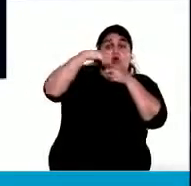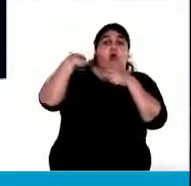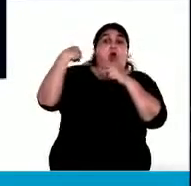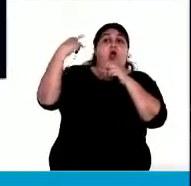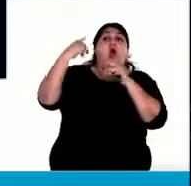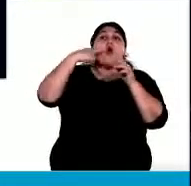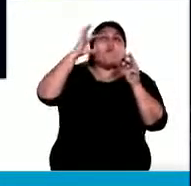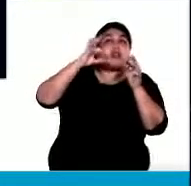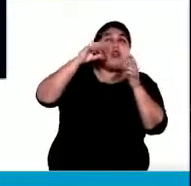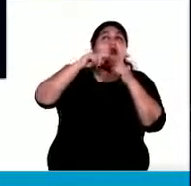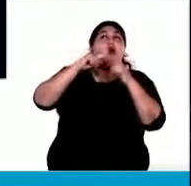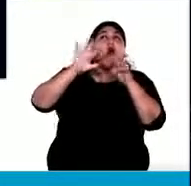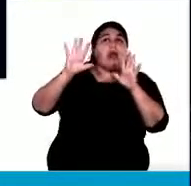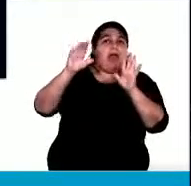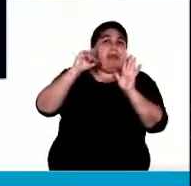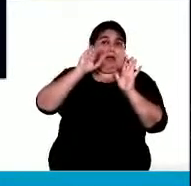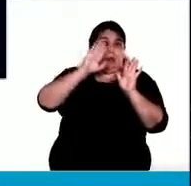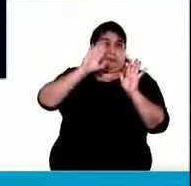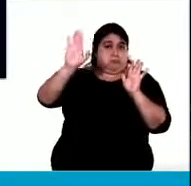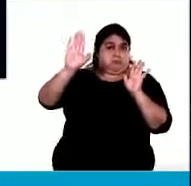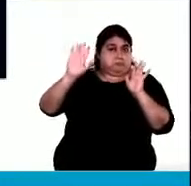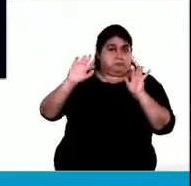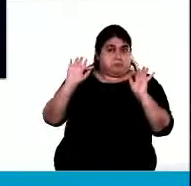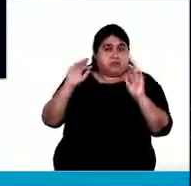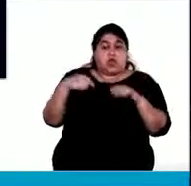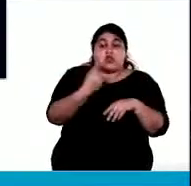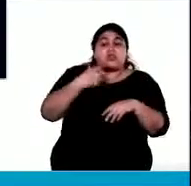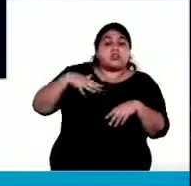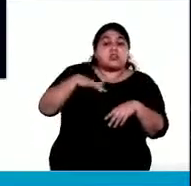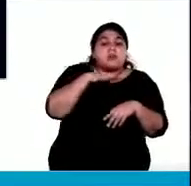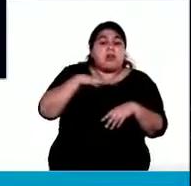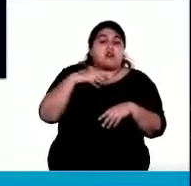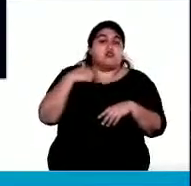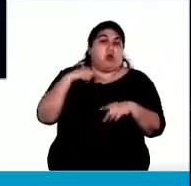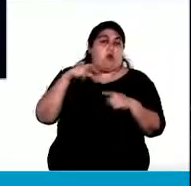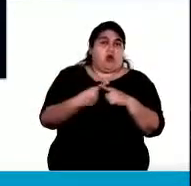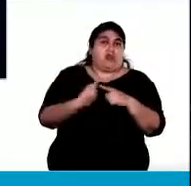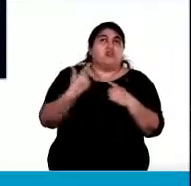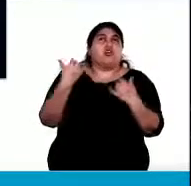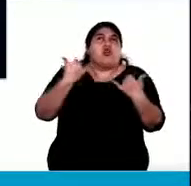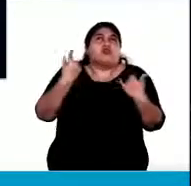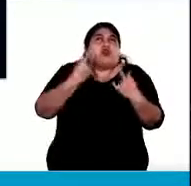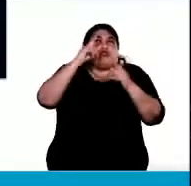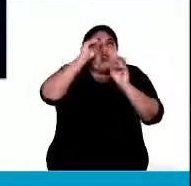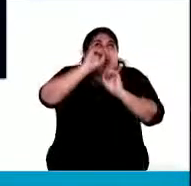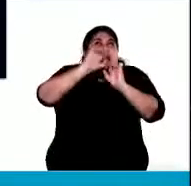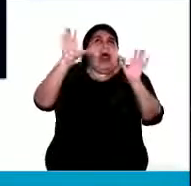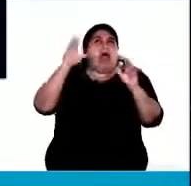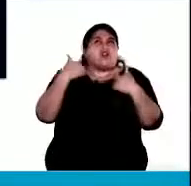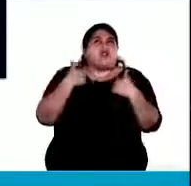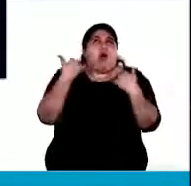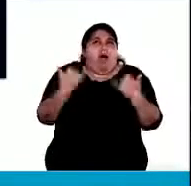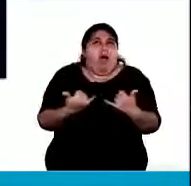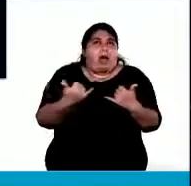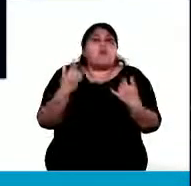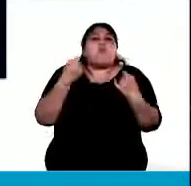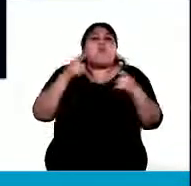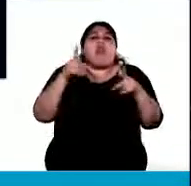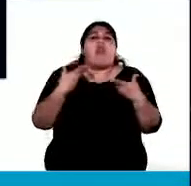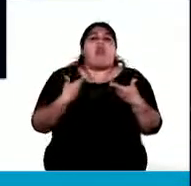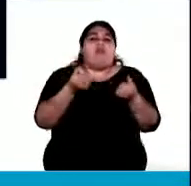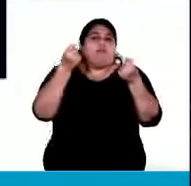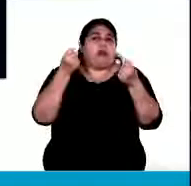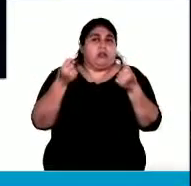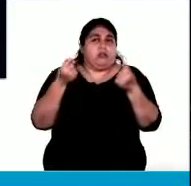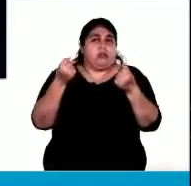nada que hacer, porque desde nuestro espacio político tenemos claras cuáles son las banderas que defendemos, que son contrarias a